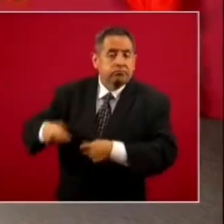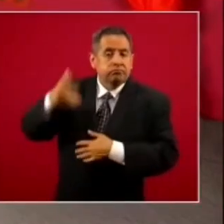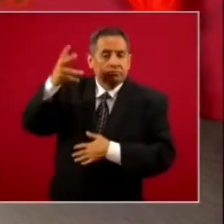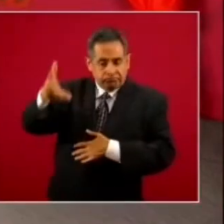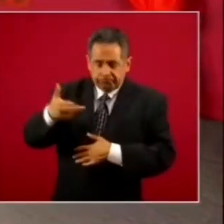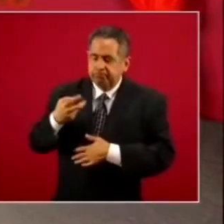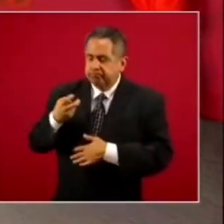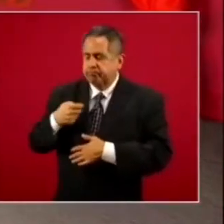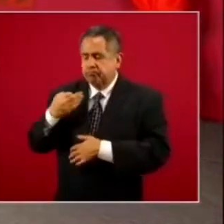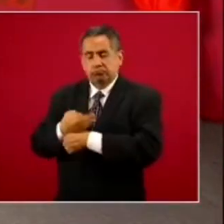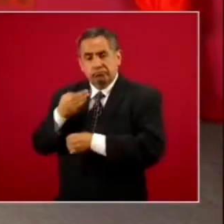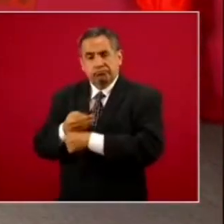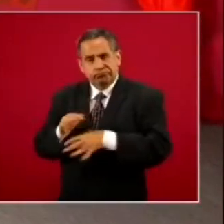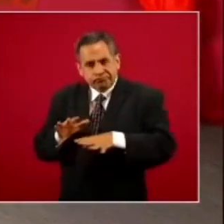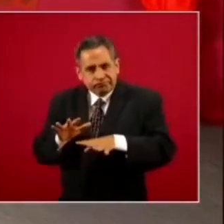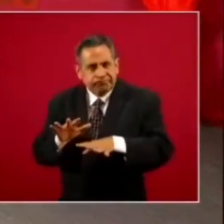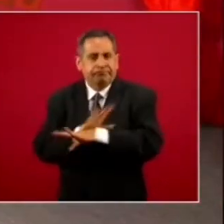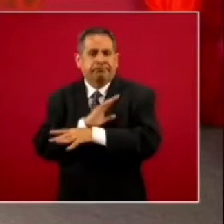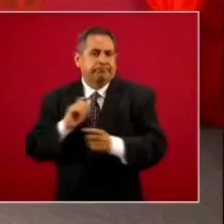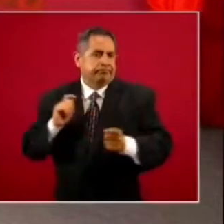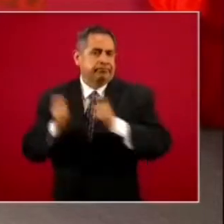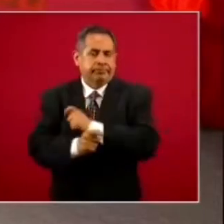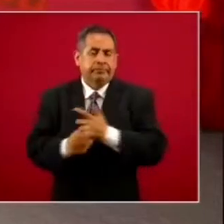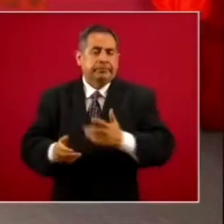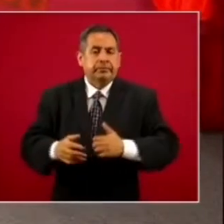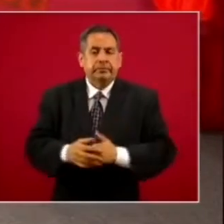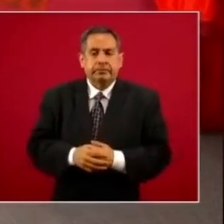nosotros. ¿Cómo es posible